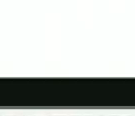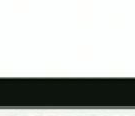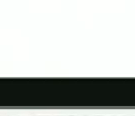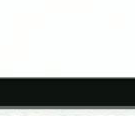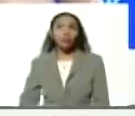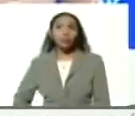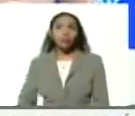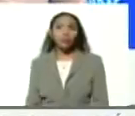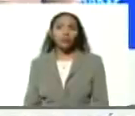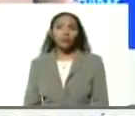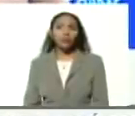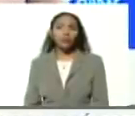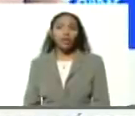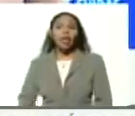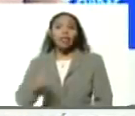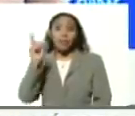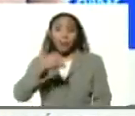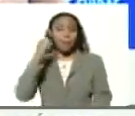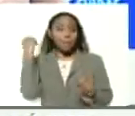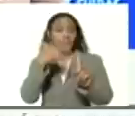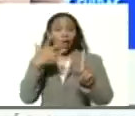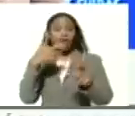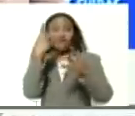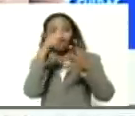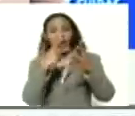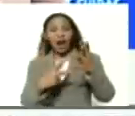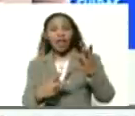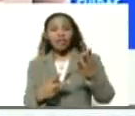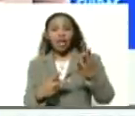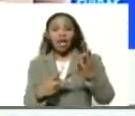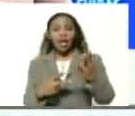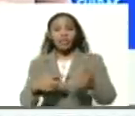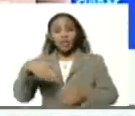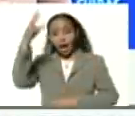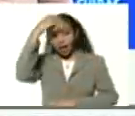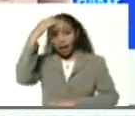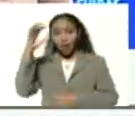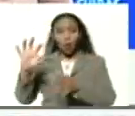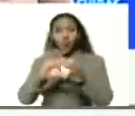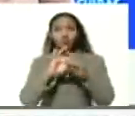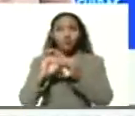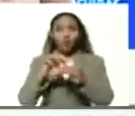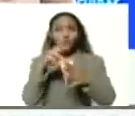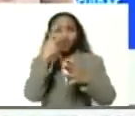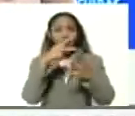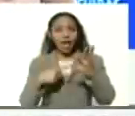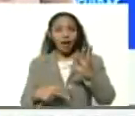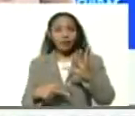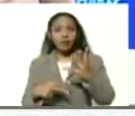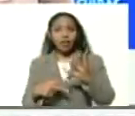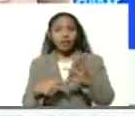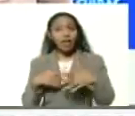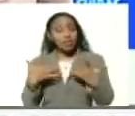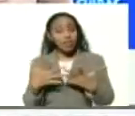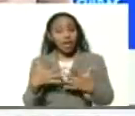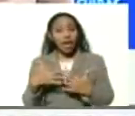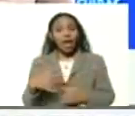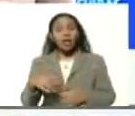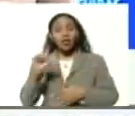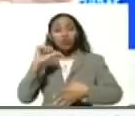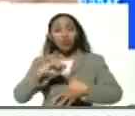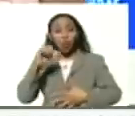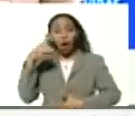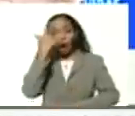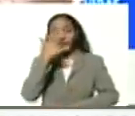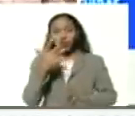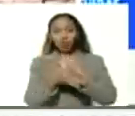ola, también impactada por variantes del Reino Unido, por variantes de Sudáfrica.